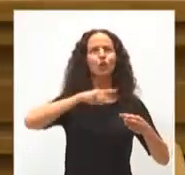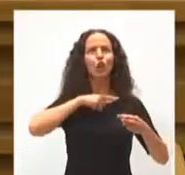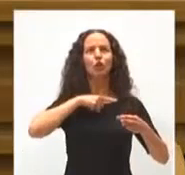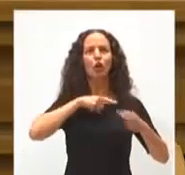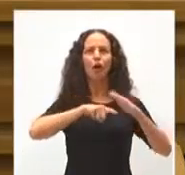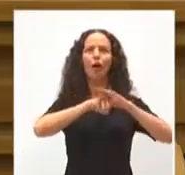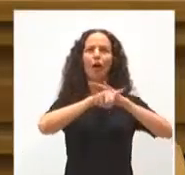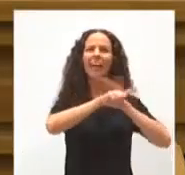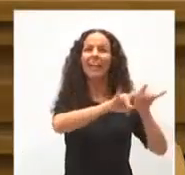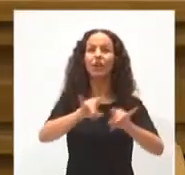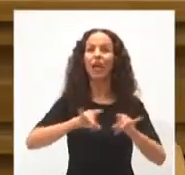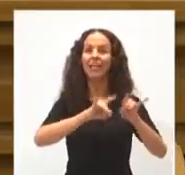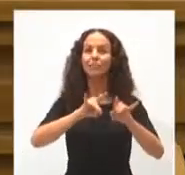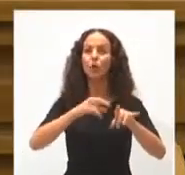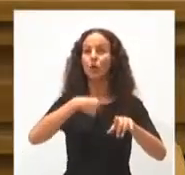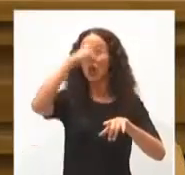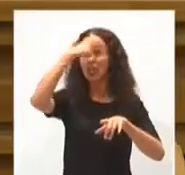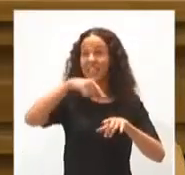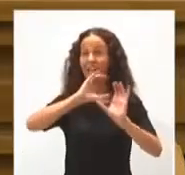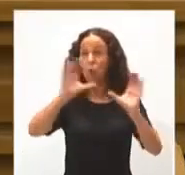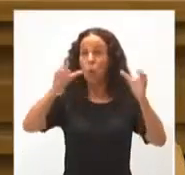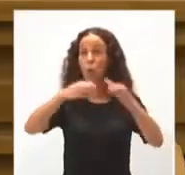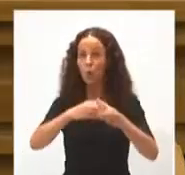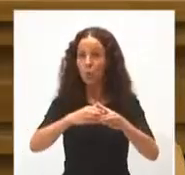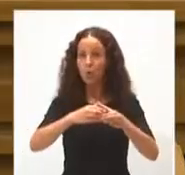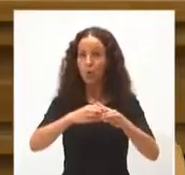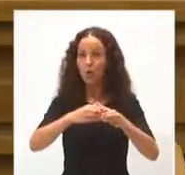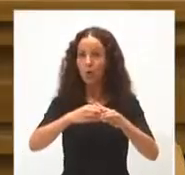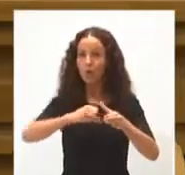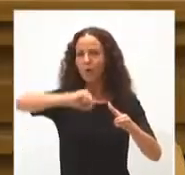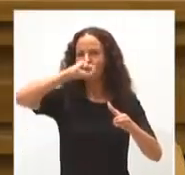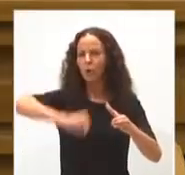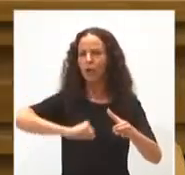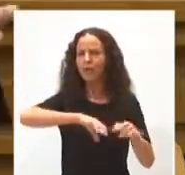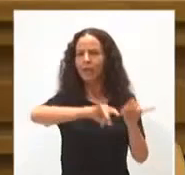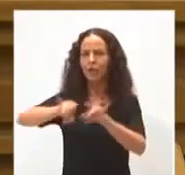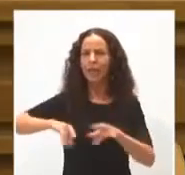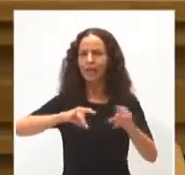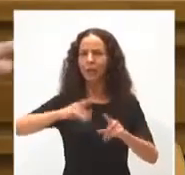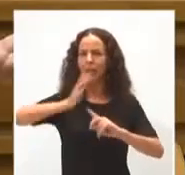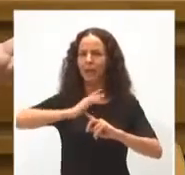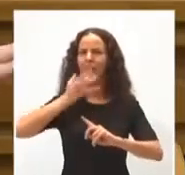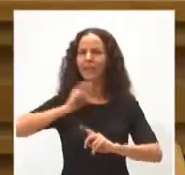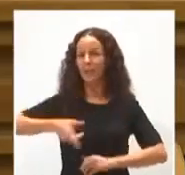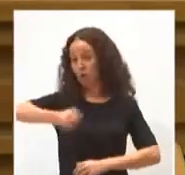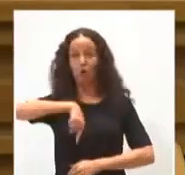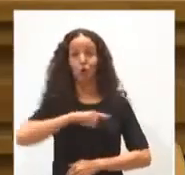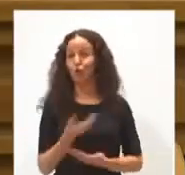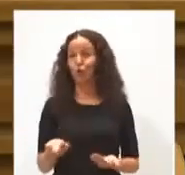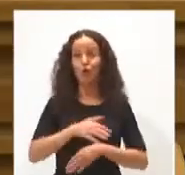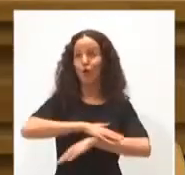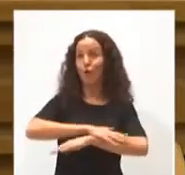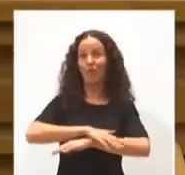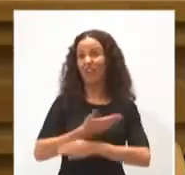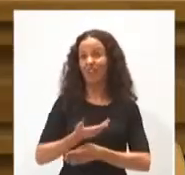yo sé que el partido que más se identifica con el regionalismo en castilla la mancha somos nosotros como los que gobernamos lo que